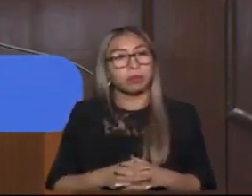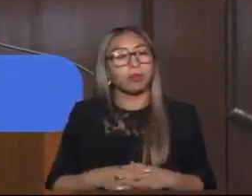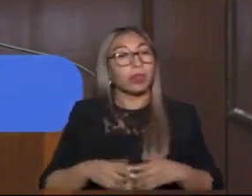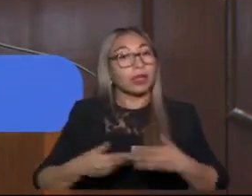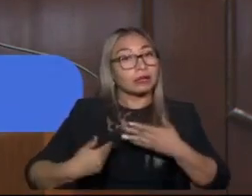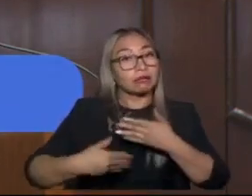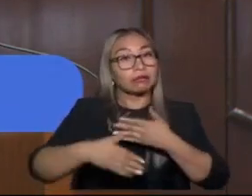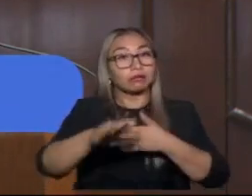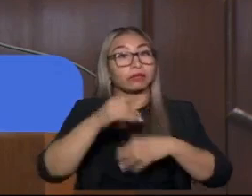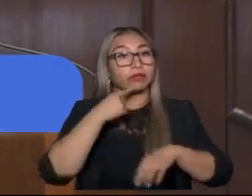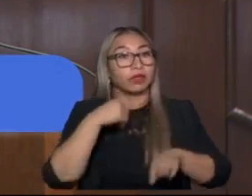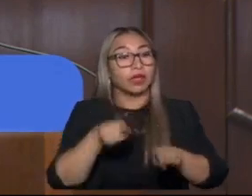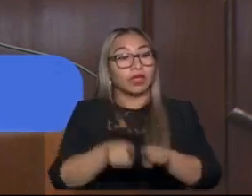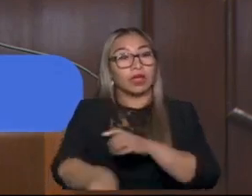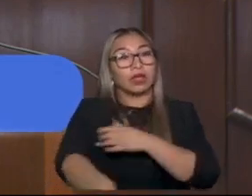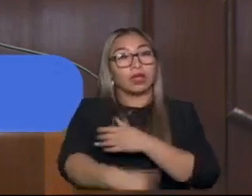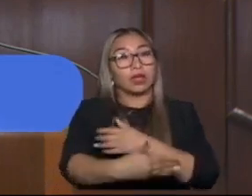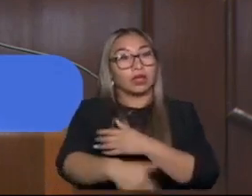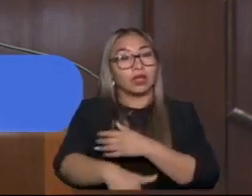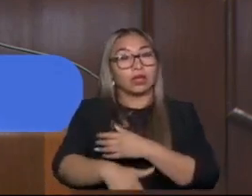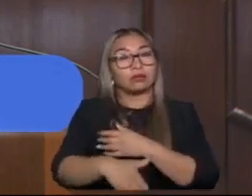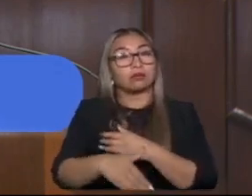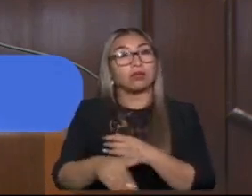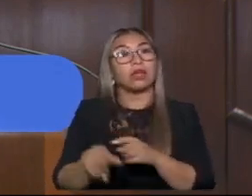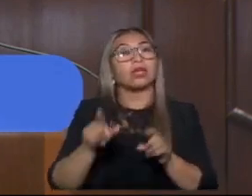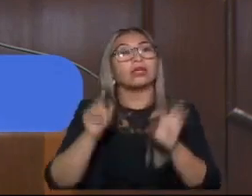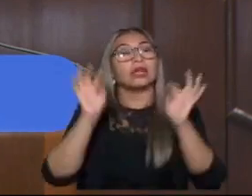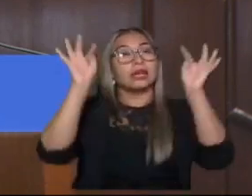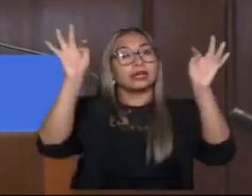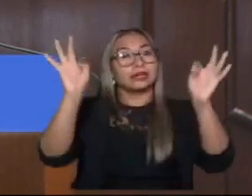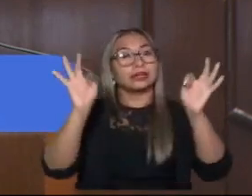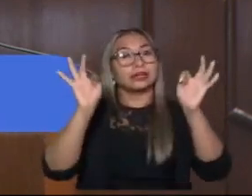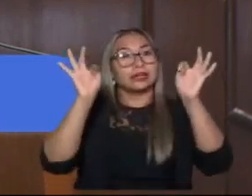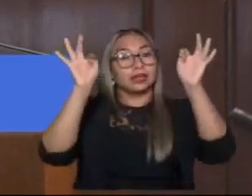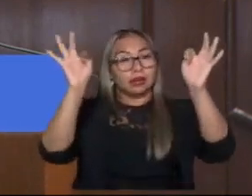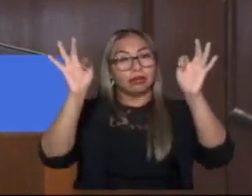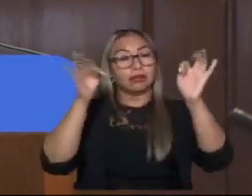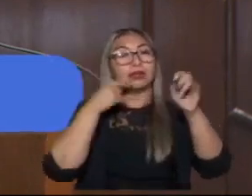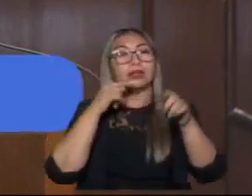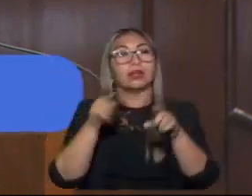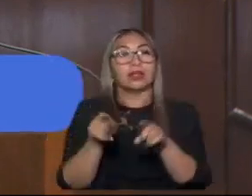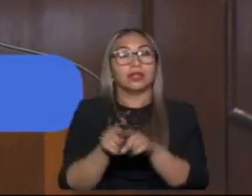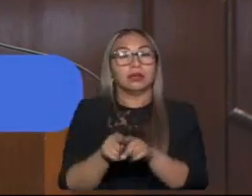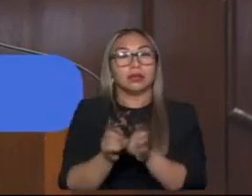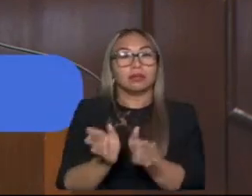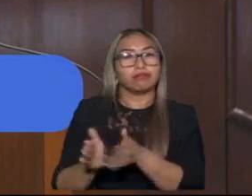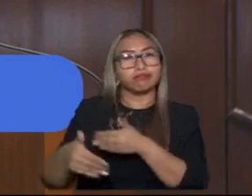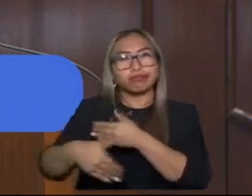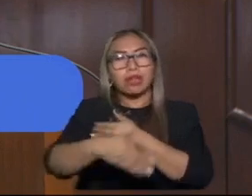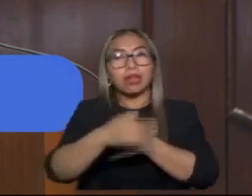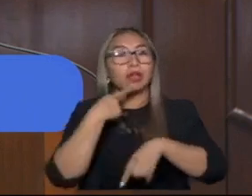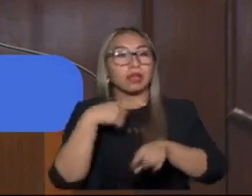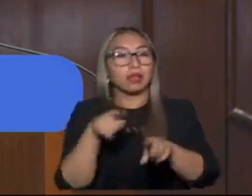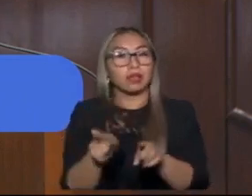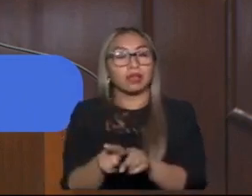Avance en la rehabilitación del bulevar de entrada a Las Tablas y la vía de circunvalación hacia